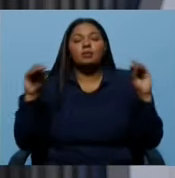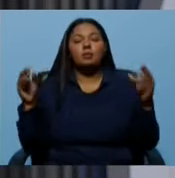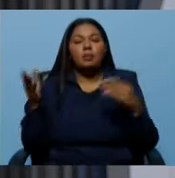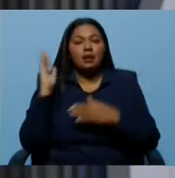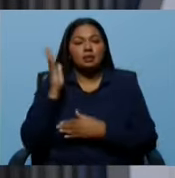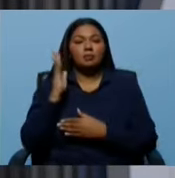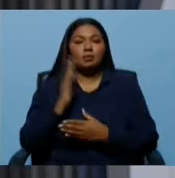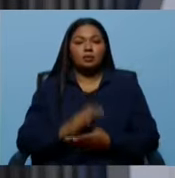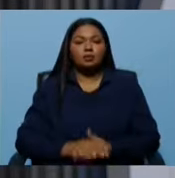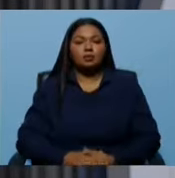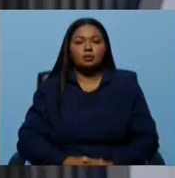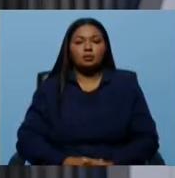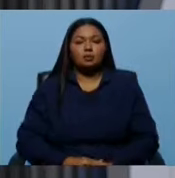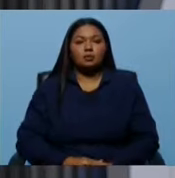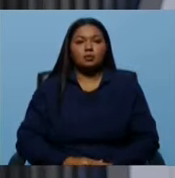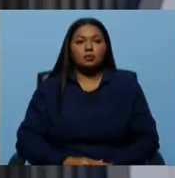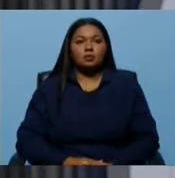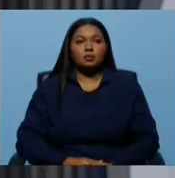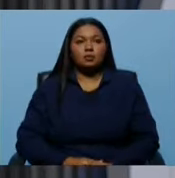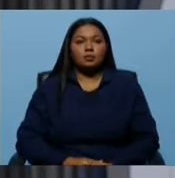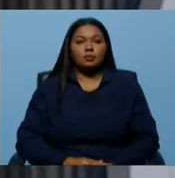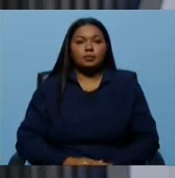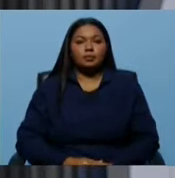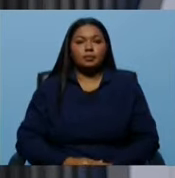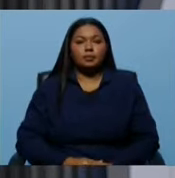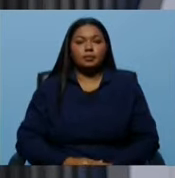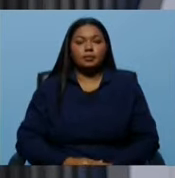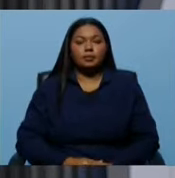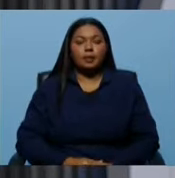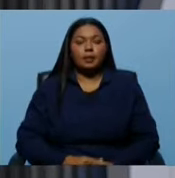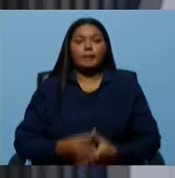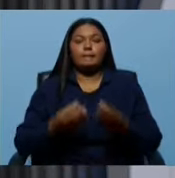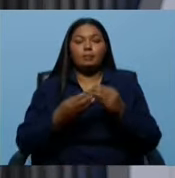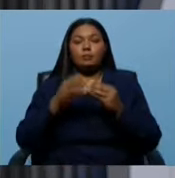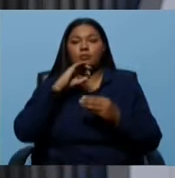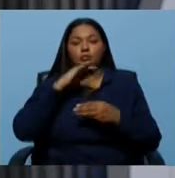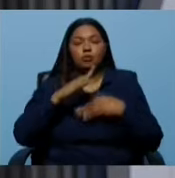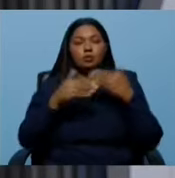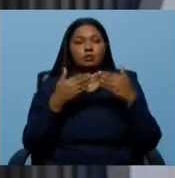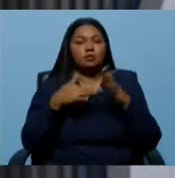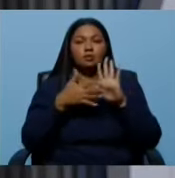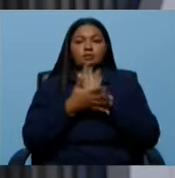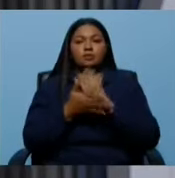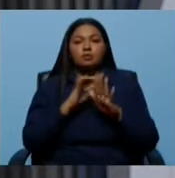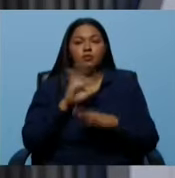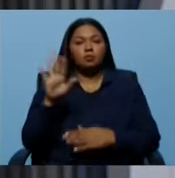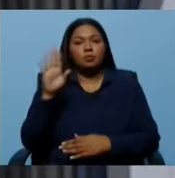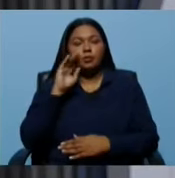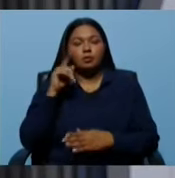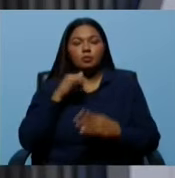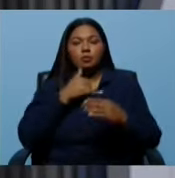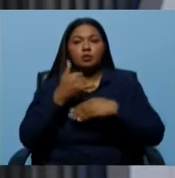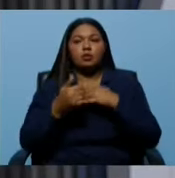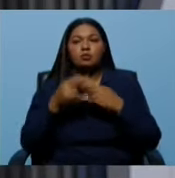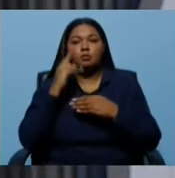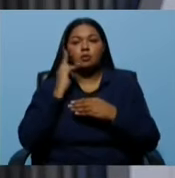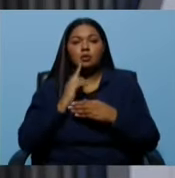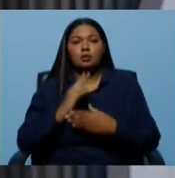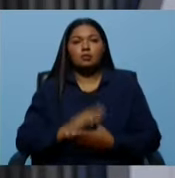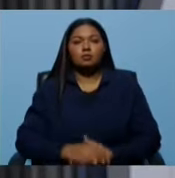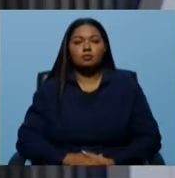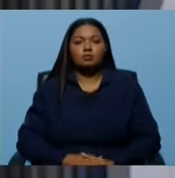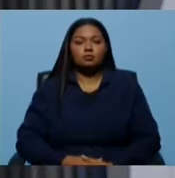asambleas, sin ningún tipo de excepción. Evidentemente, el bloque histórico significa los que estamos comprometidos con un proyecto bolivariano, los que